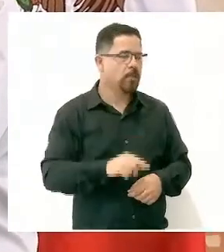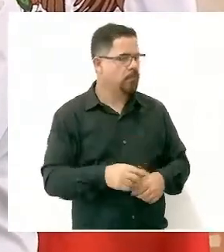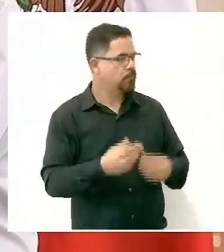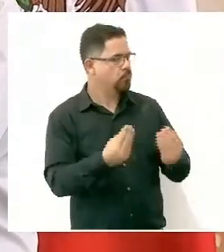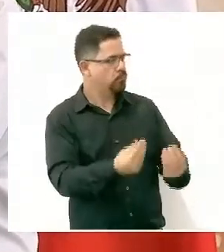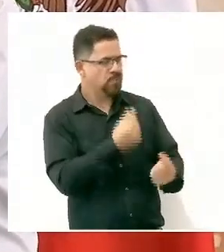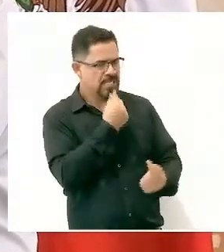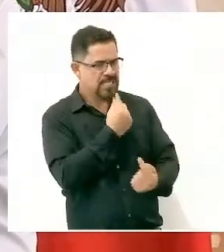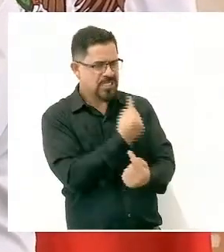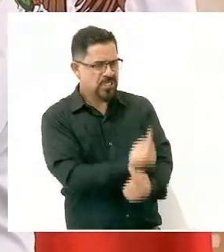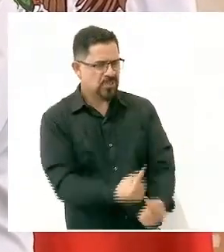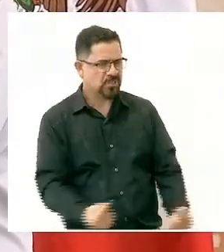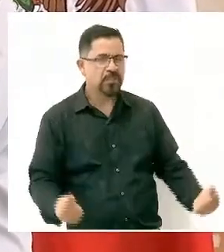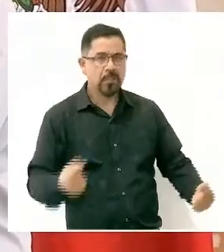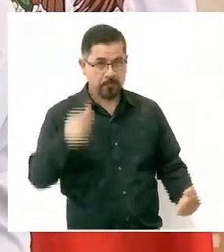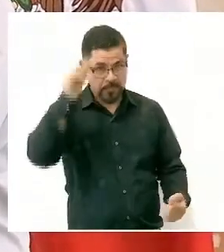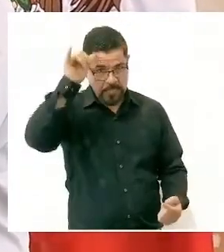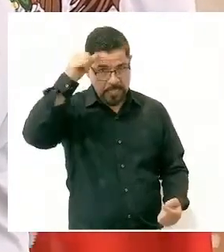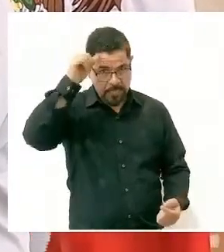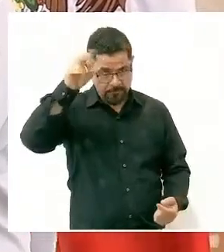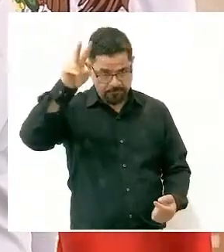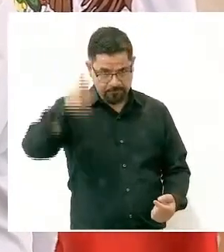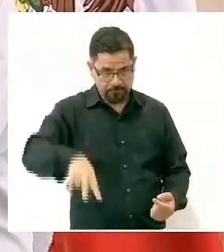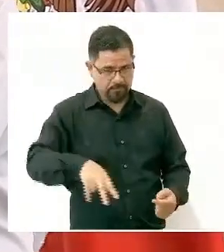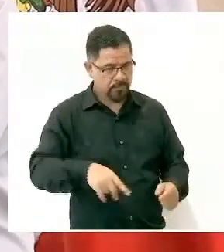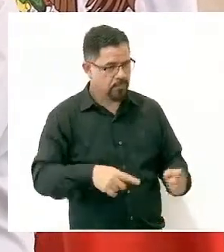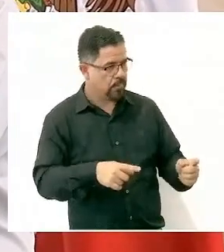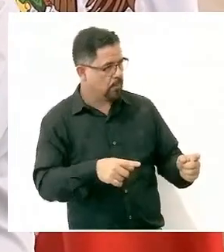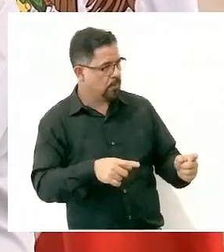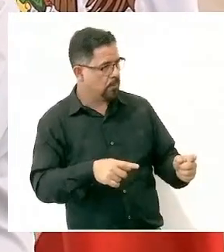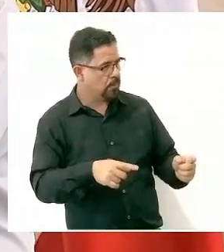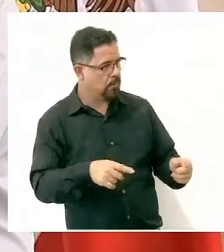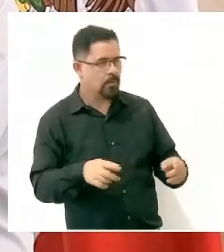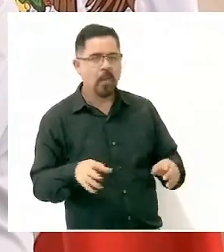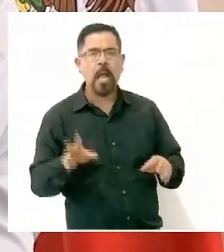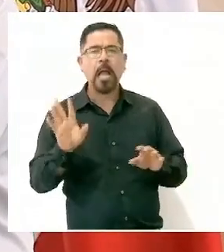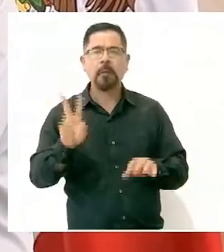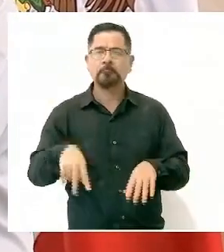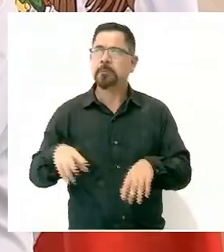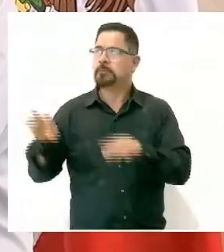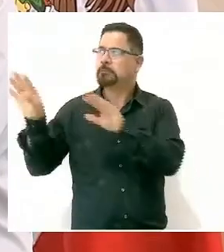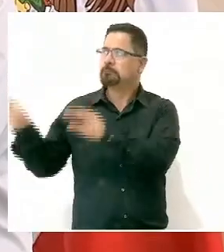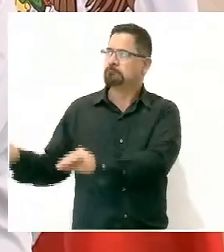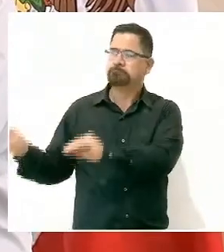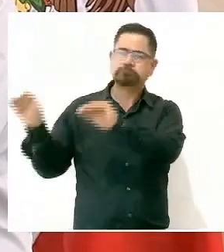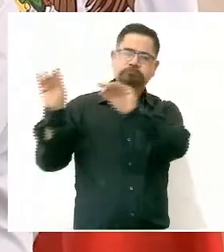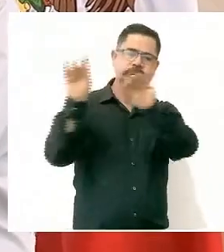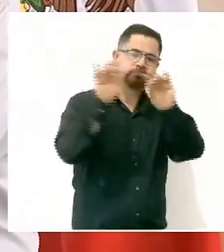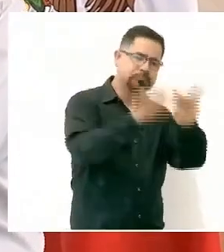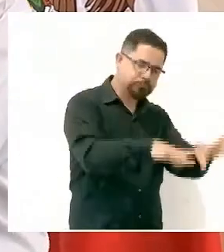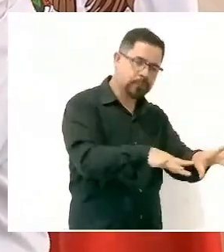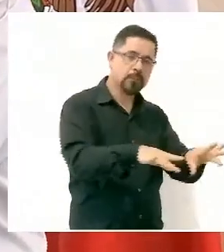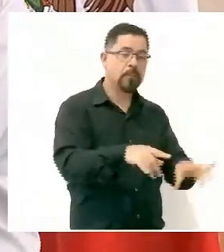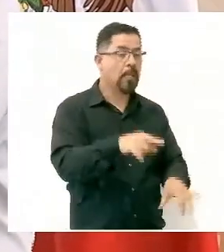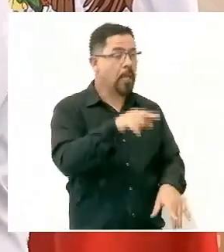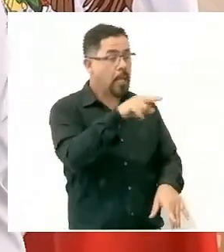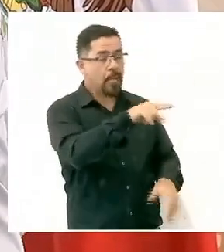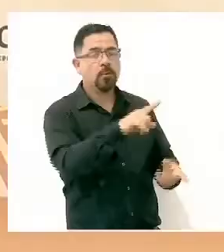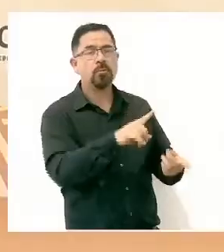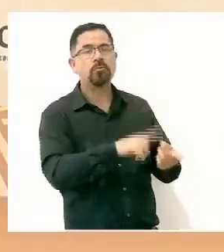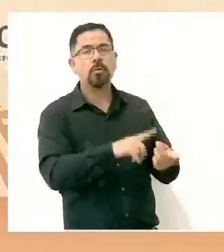número de niños yaquis deportados. que permanecían como